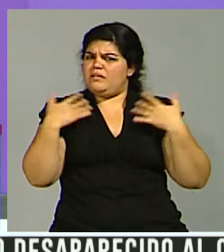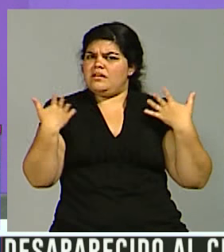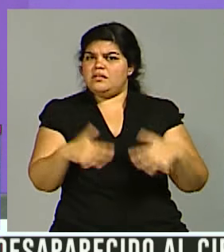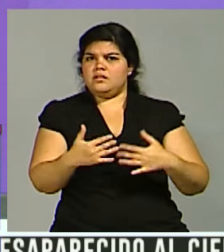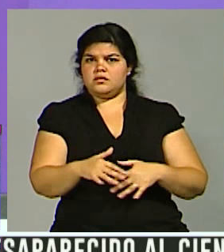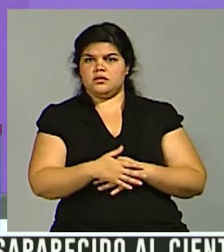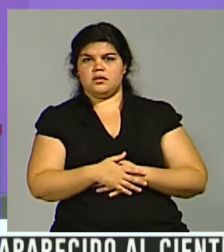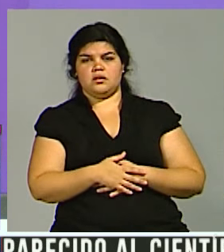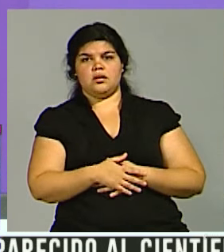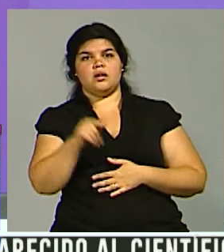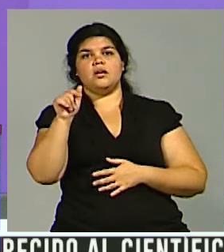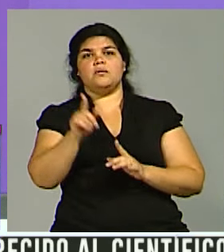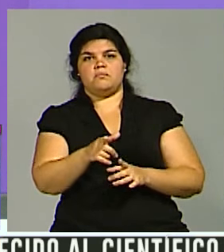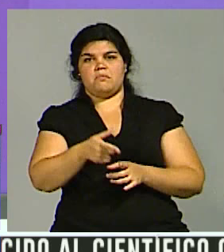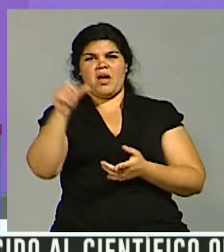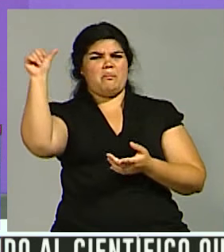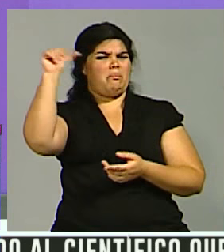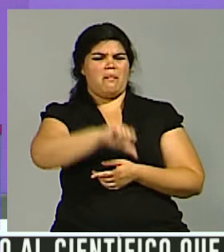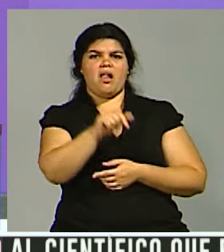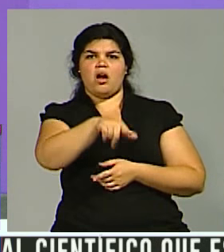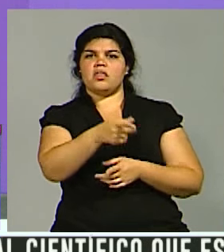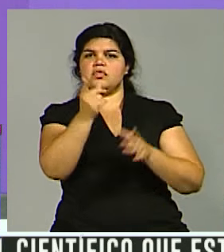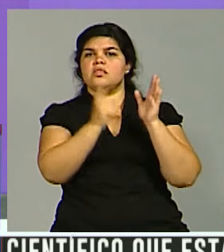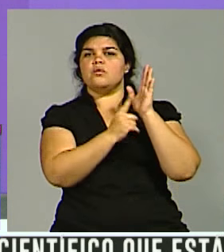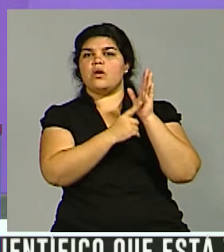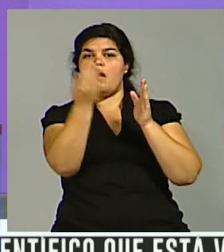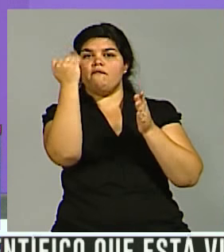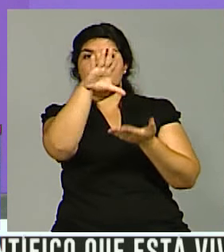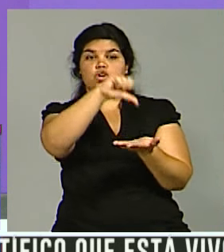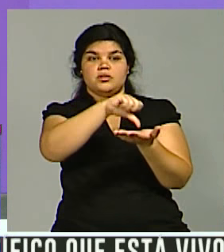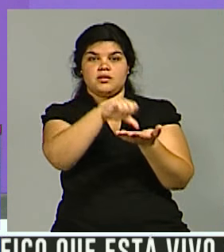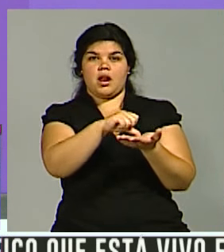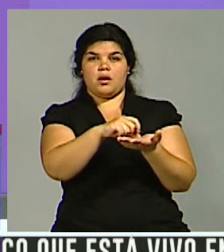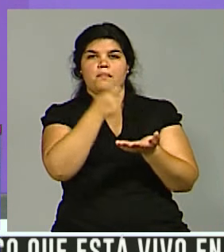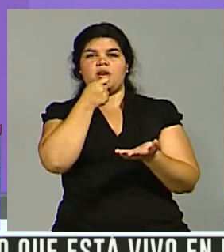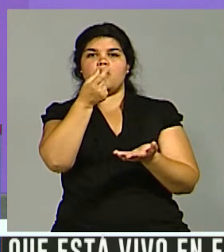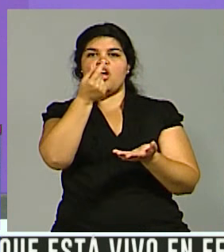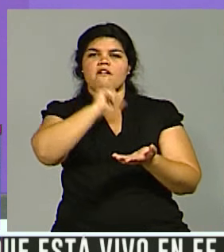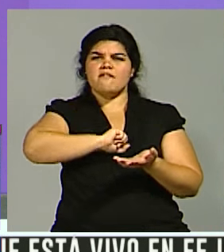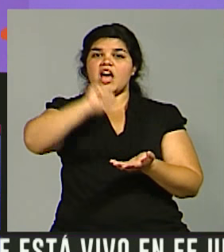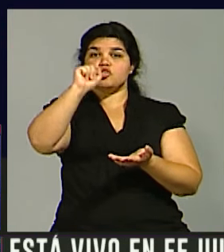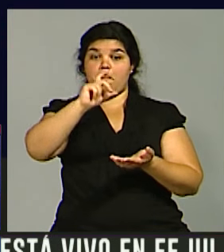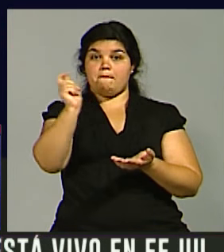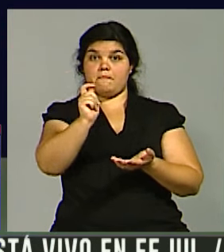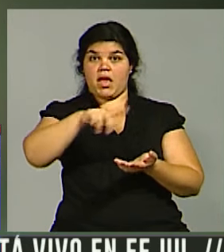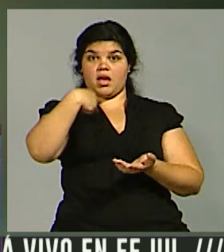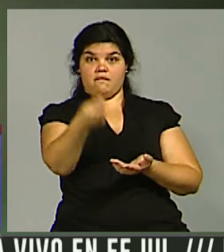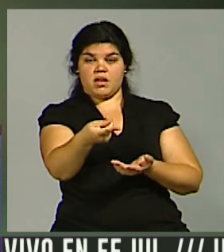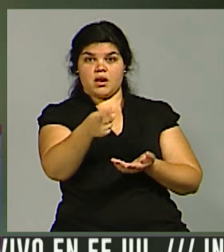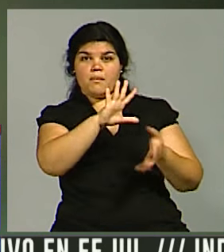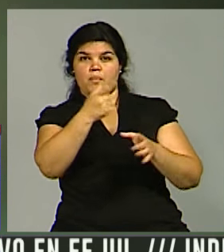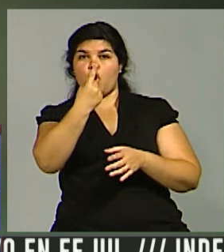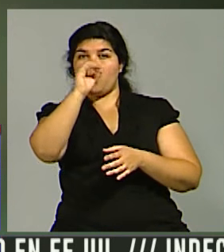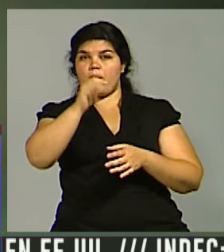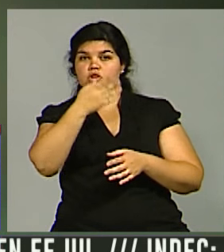en la jornada de ayer, el titular del Banco Central dijo que si la inflación en el mes que viene no se reducía a cerca de 1%